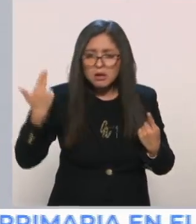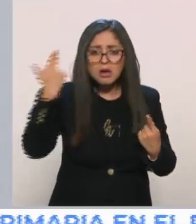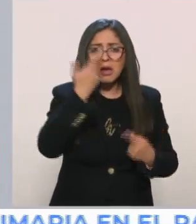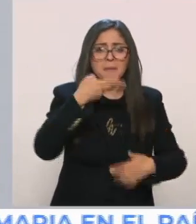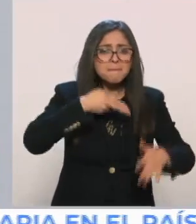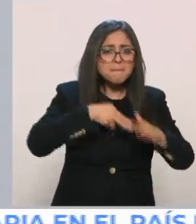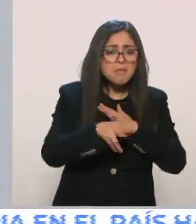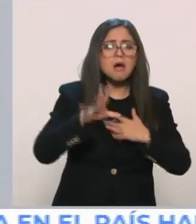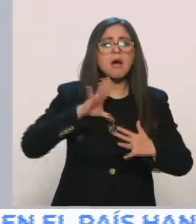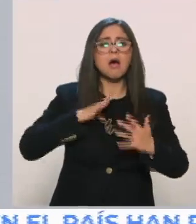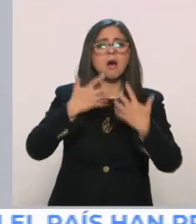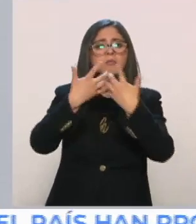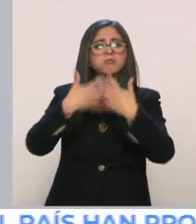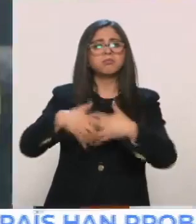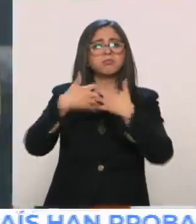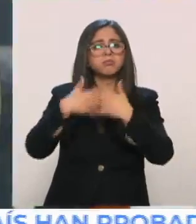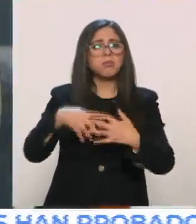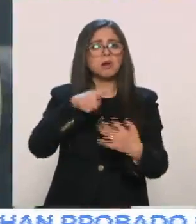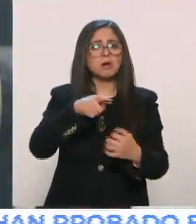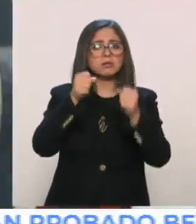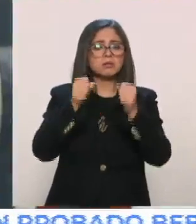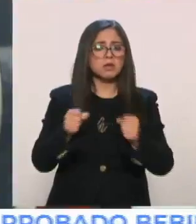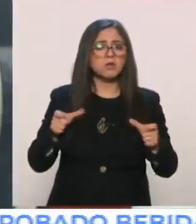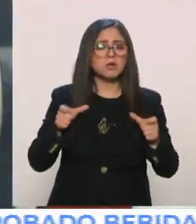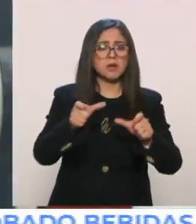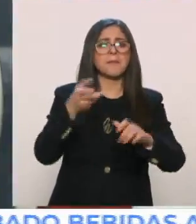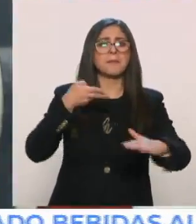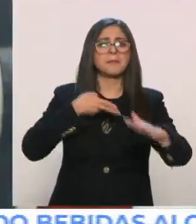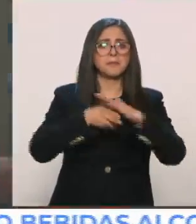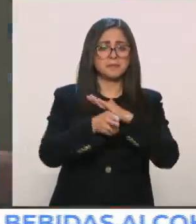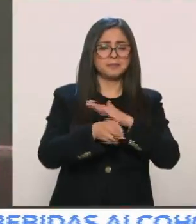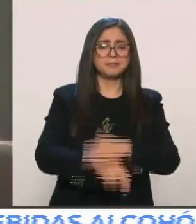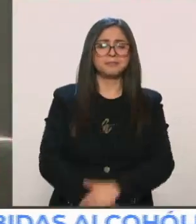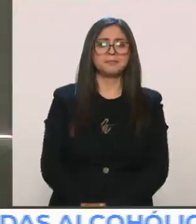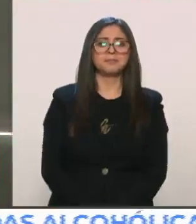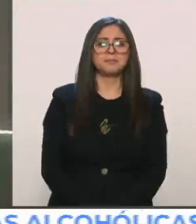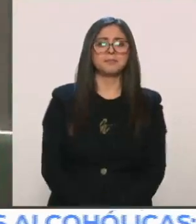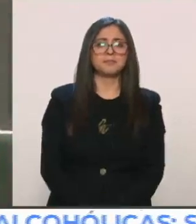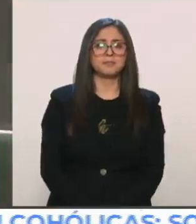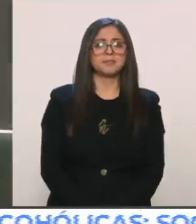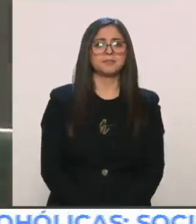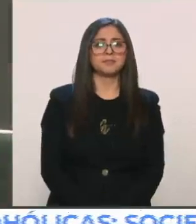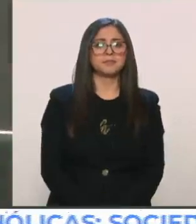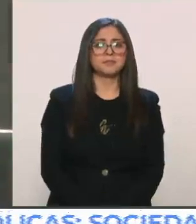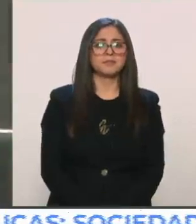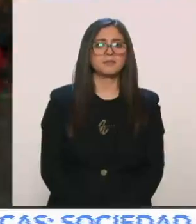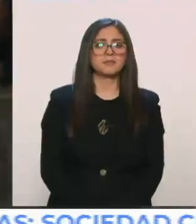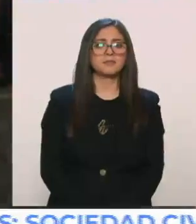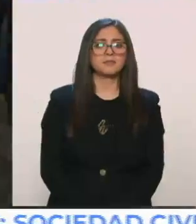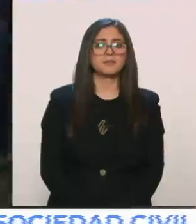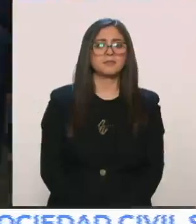distintos mecanismos de seguridad del metro. Con imágenes de Javier Cordero, para 21 Noticias, Enrique Muñiz.